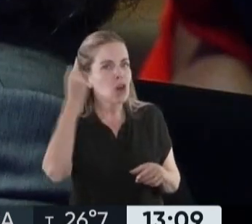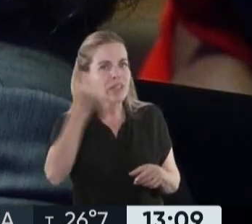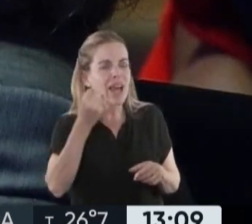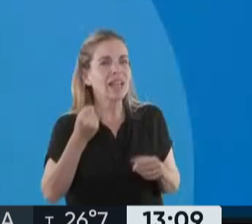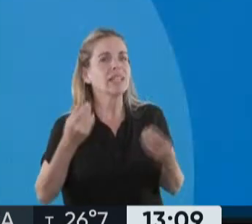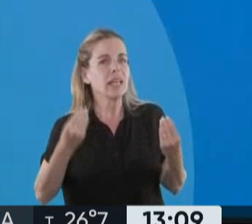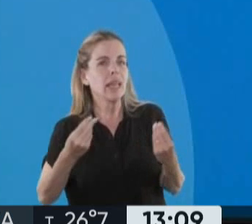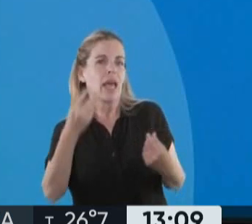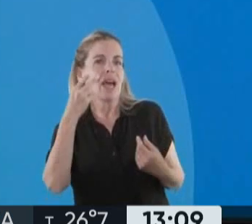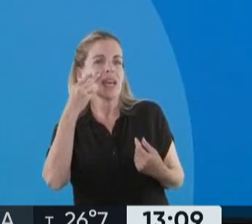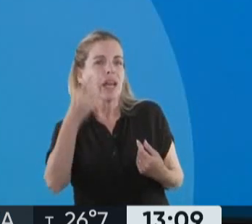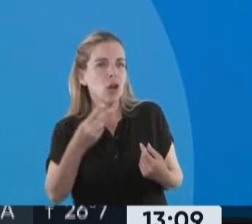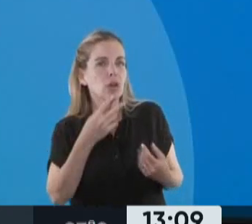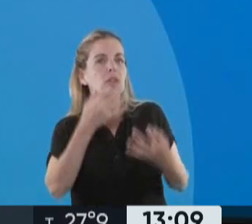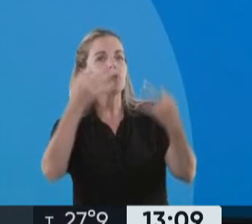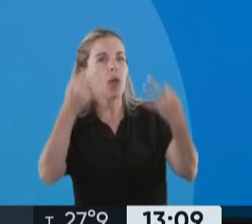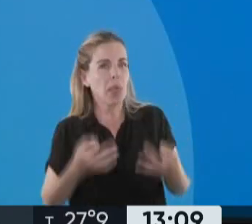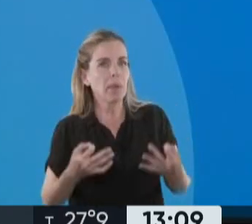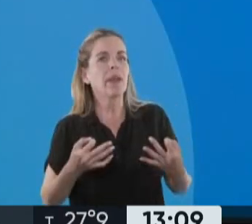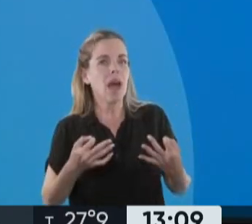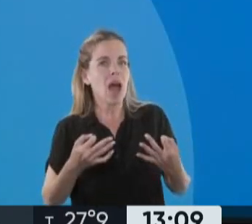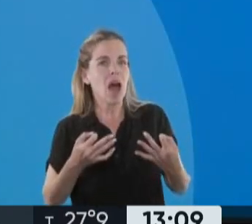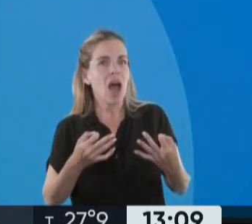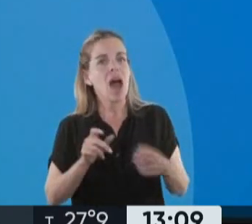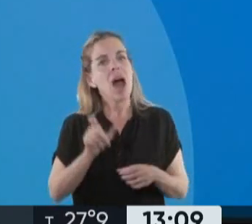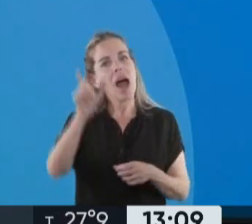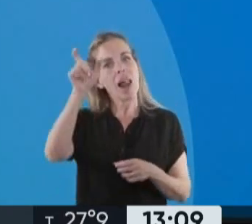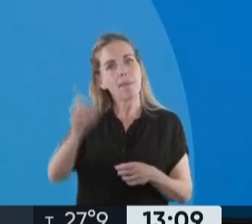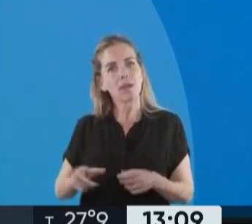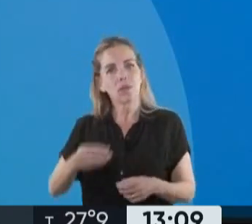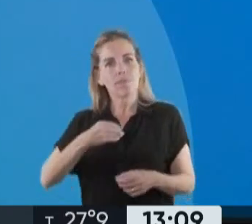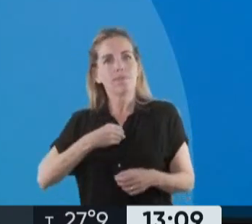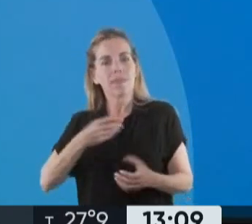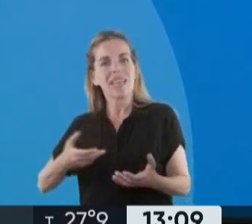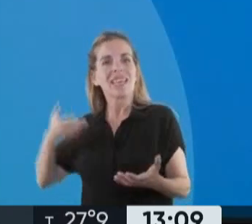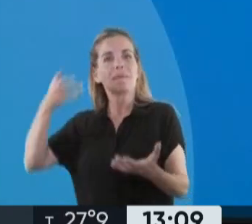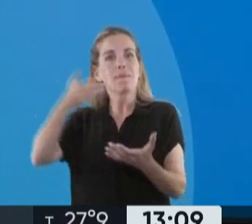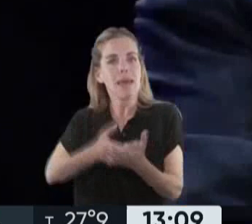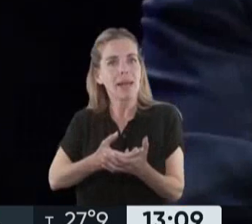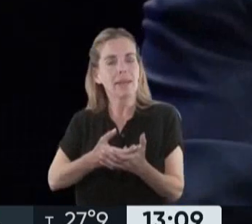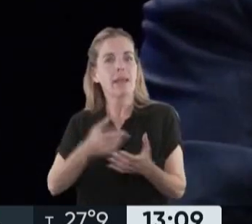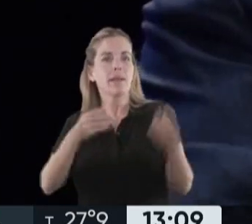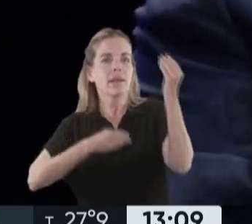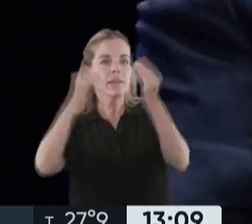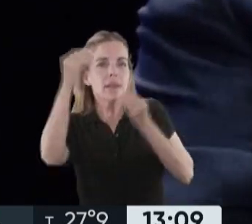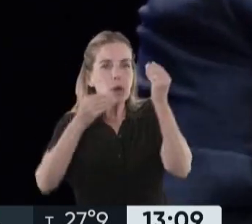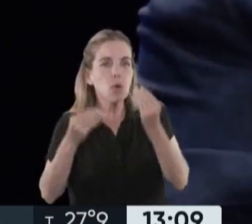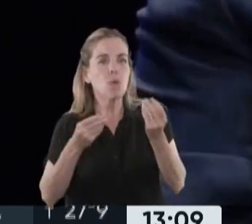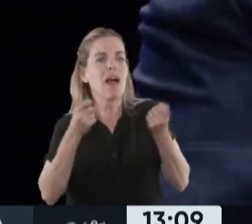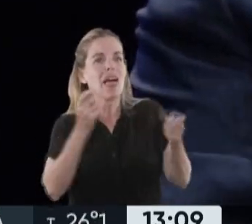un lugar de reconocimiento, al que invierte para que se produzca, para que se dé trabajo y para que se